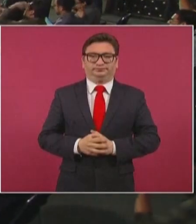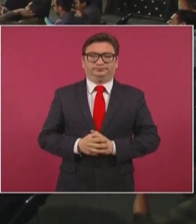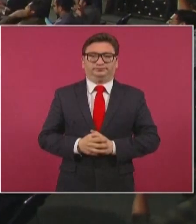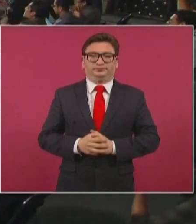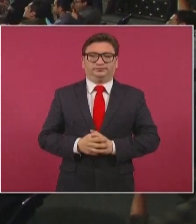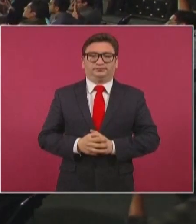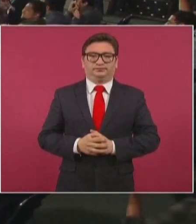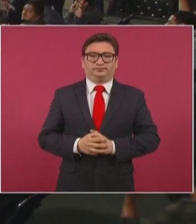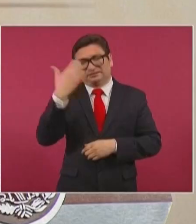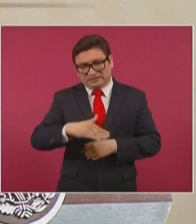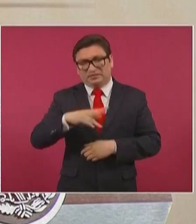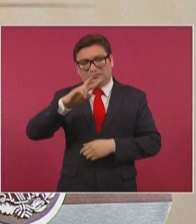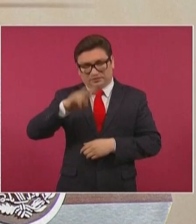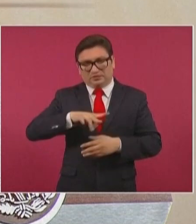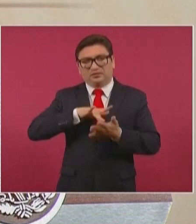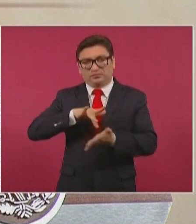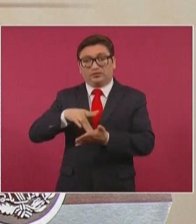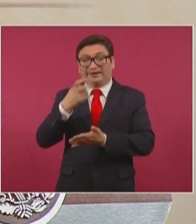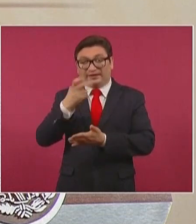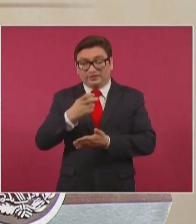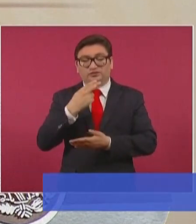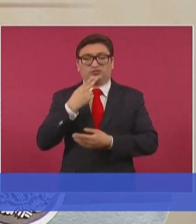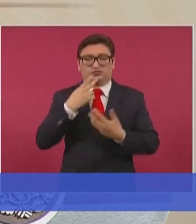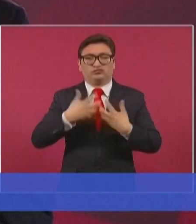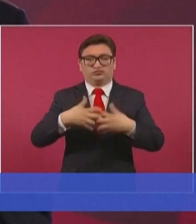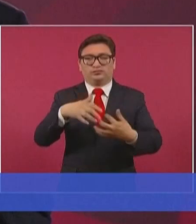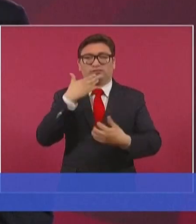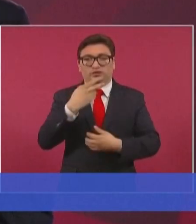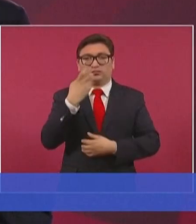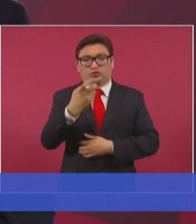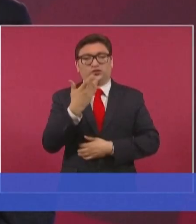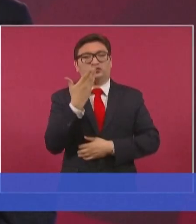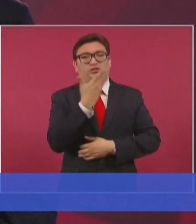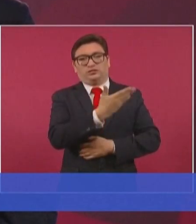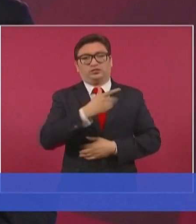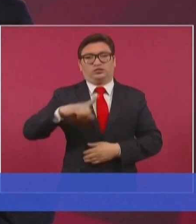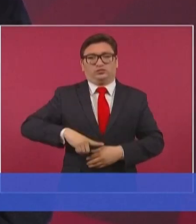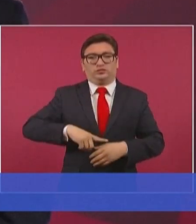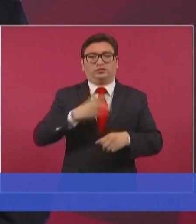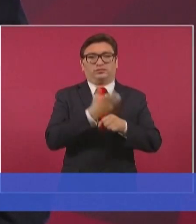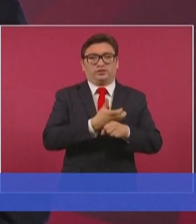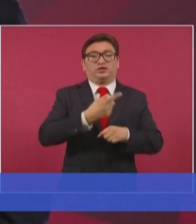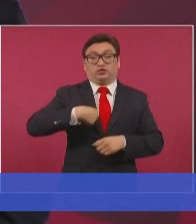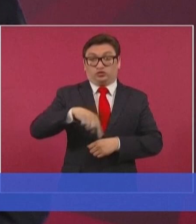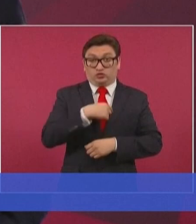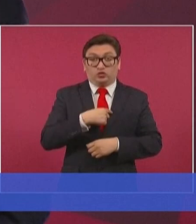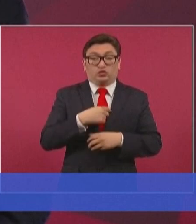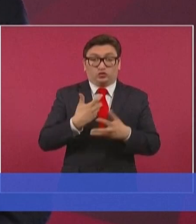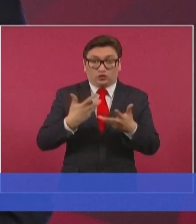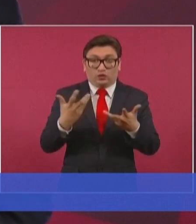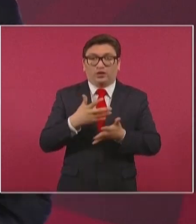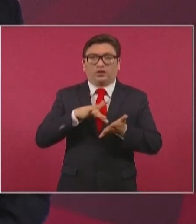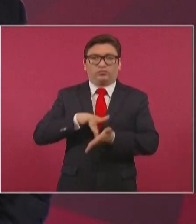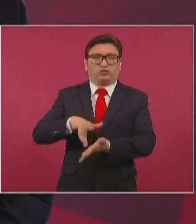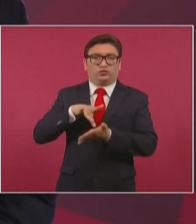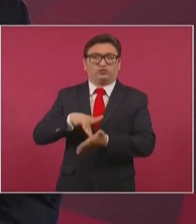región. Entonces, lo que le hemos pedido al gobierno de Estados Unidos es, si nosotros estamos